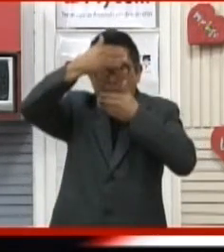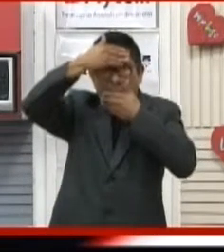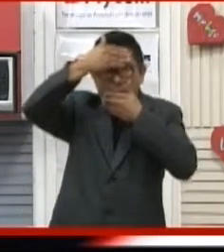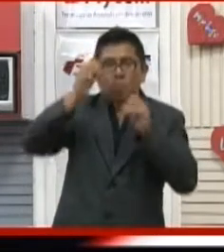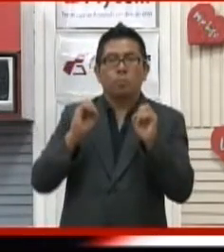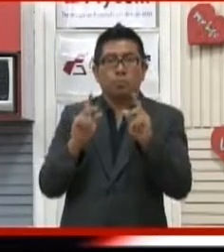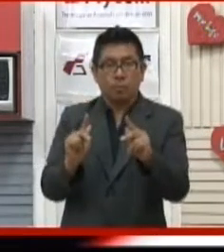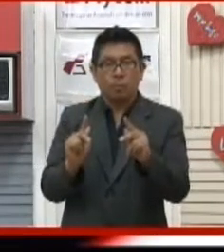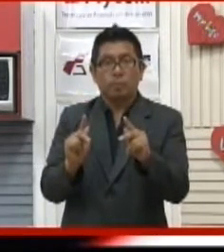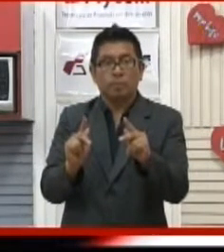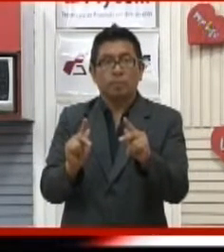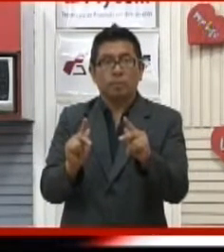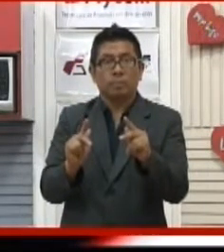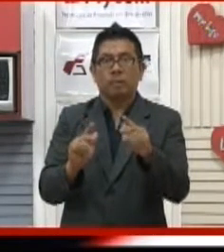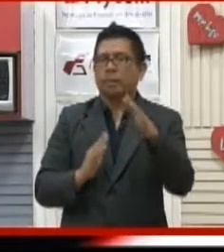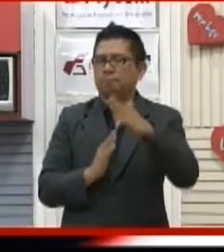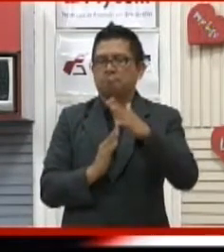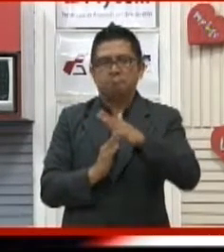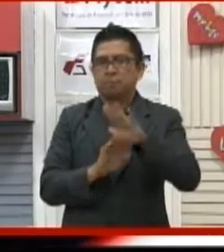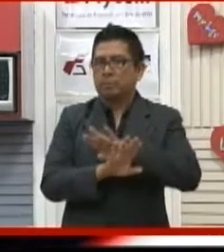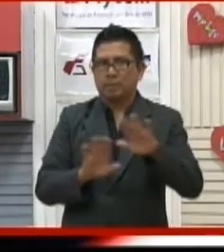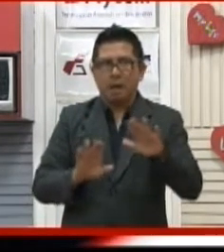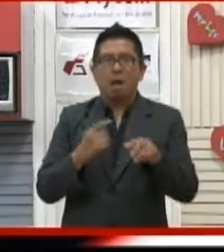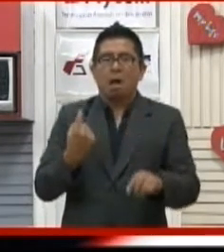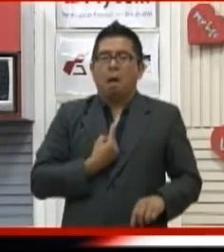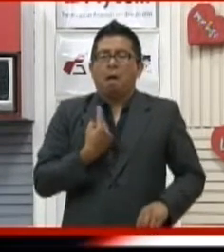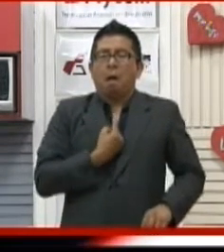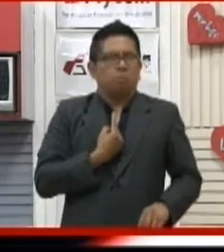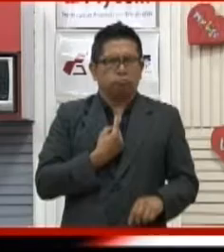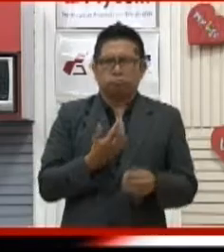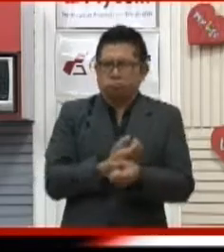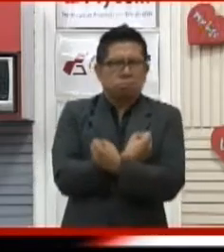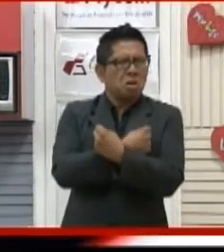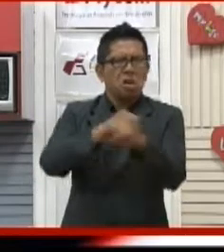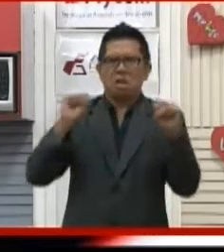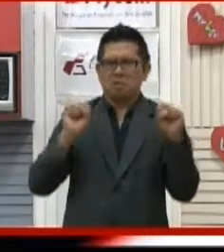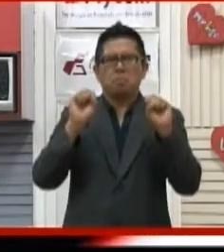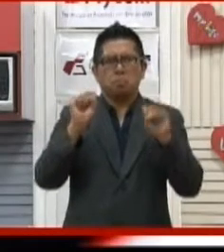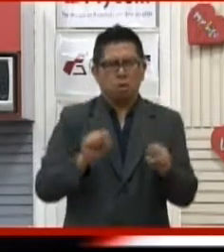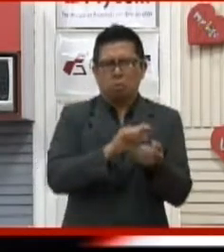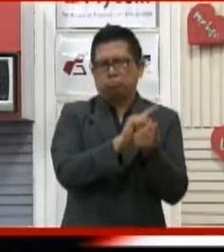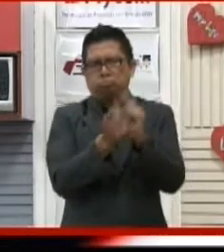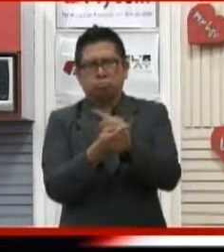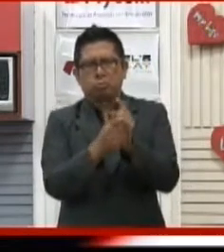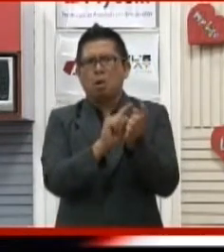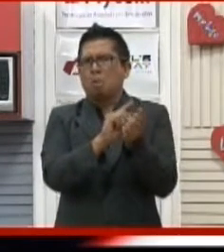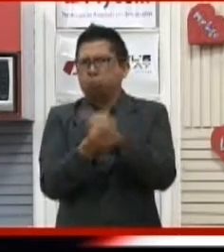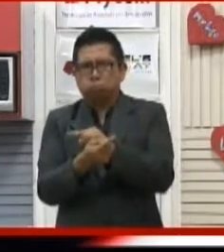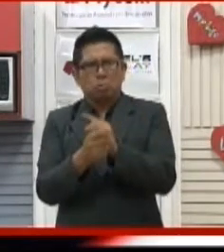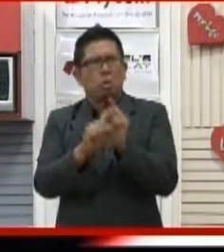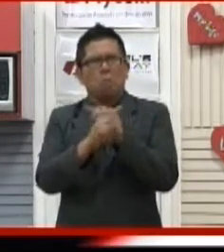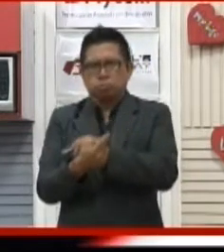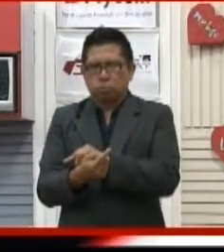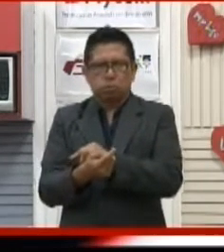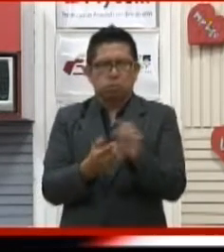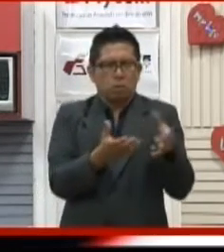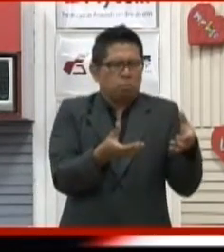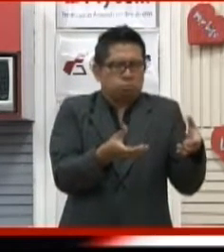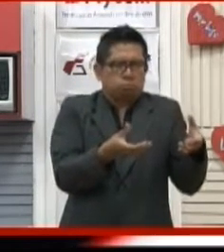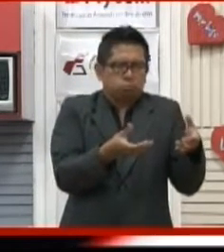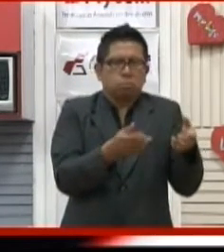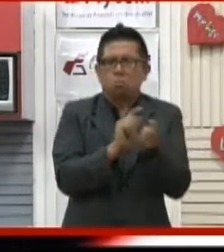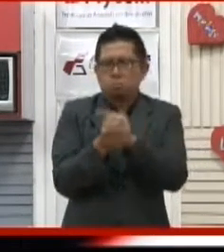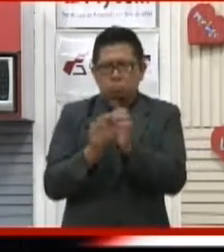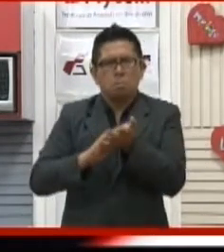permite es que se vaya abriendo ese acceso de poder hacer el traslado de las obras publicadas,